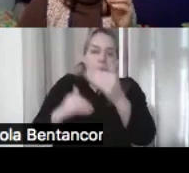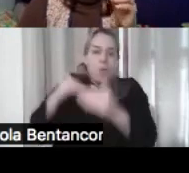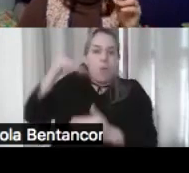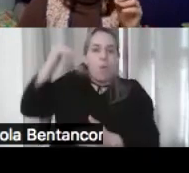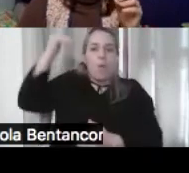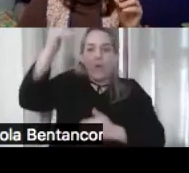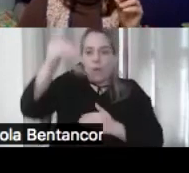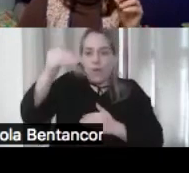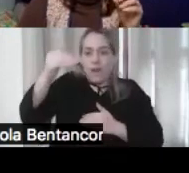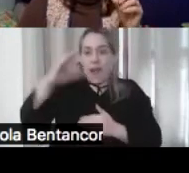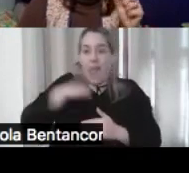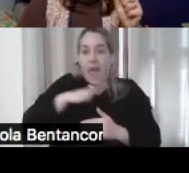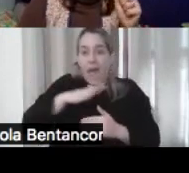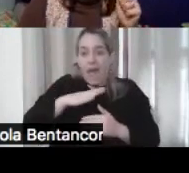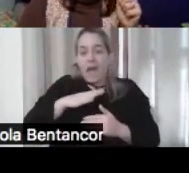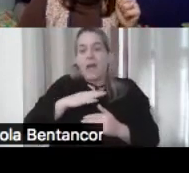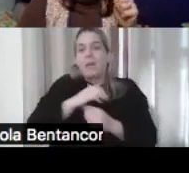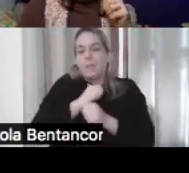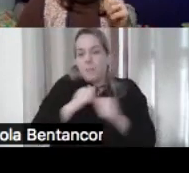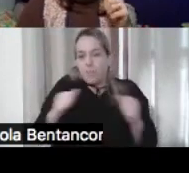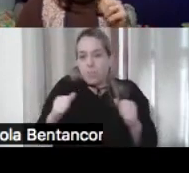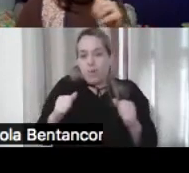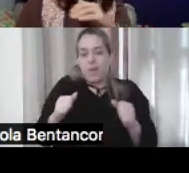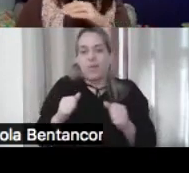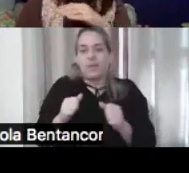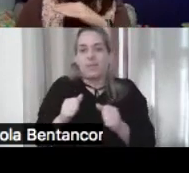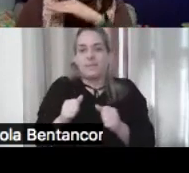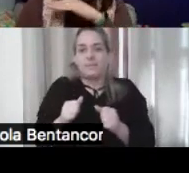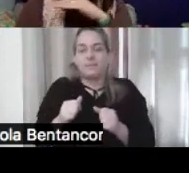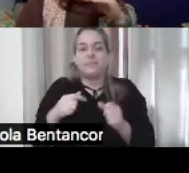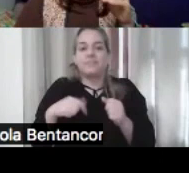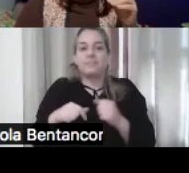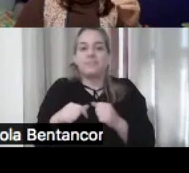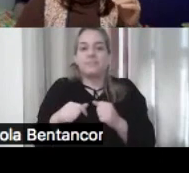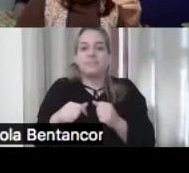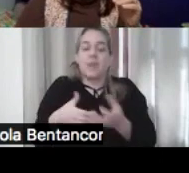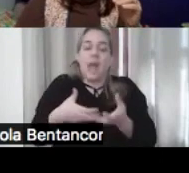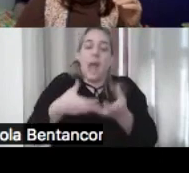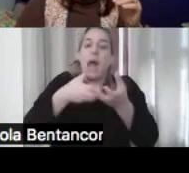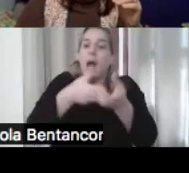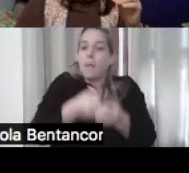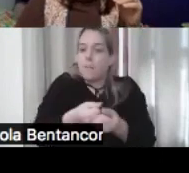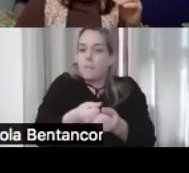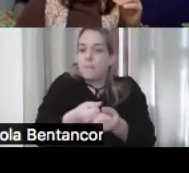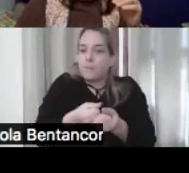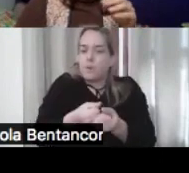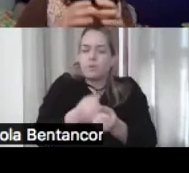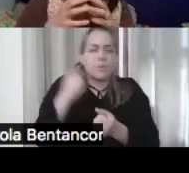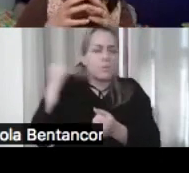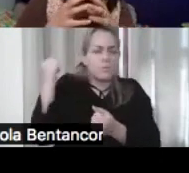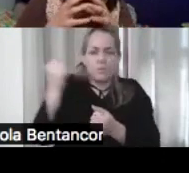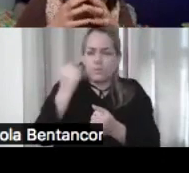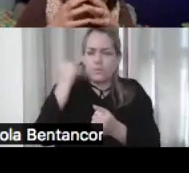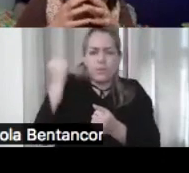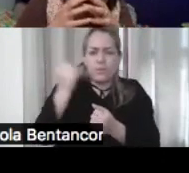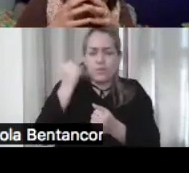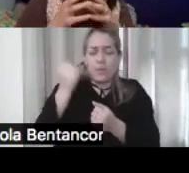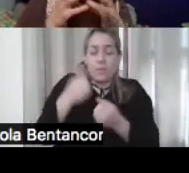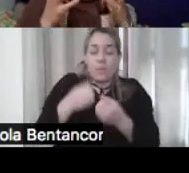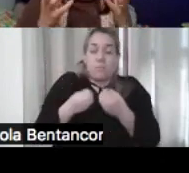plena participación social. El concepto de apoyos es fundamental